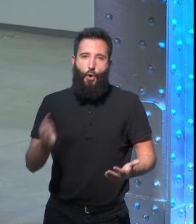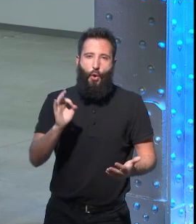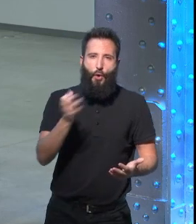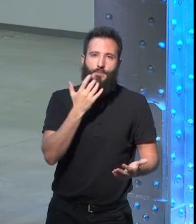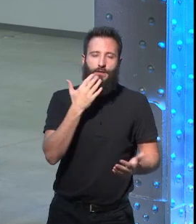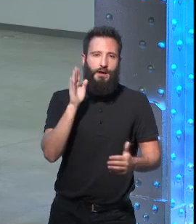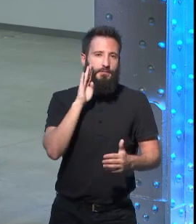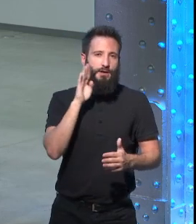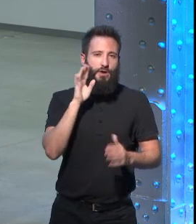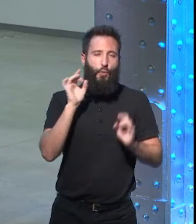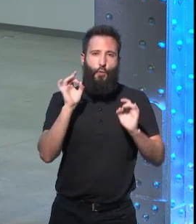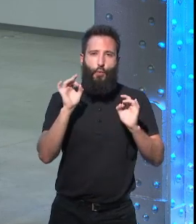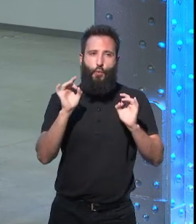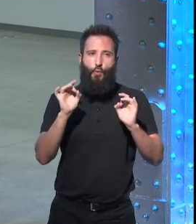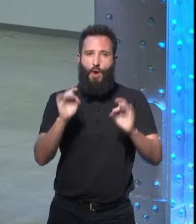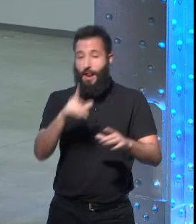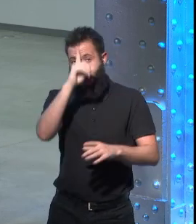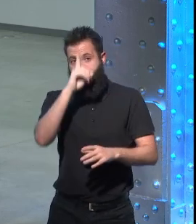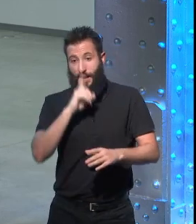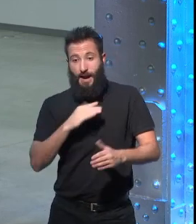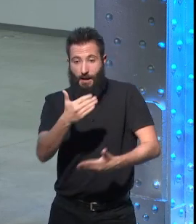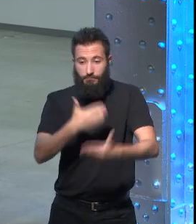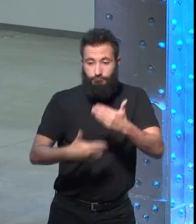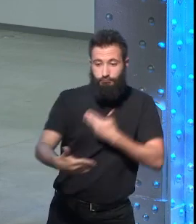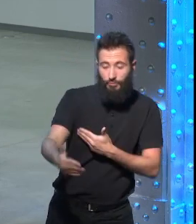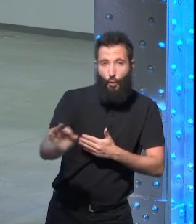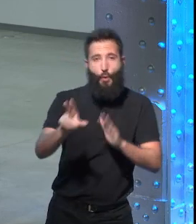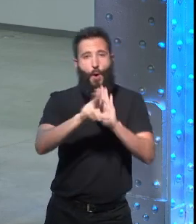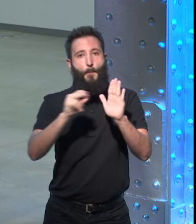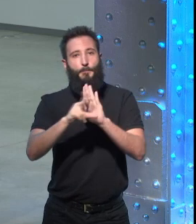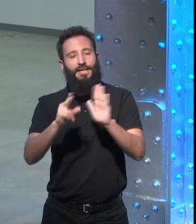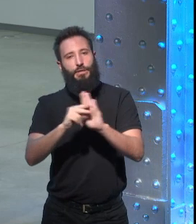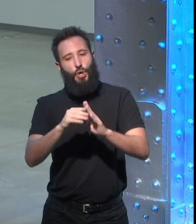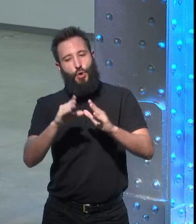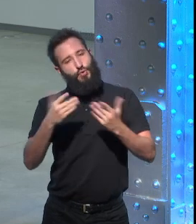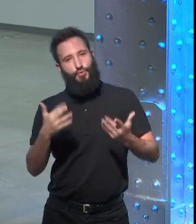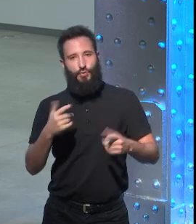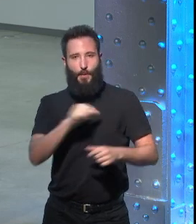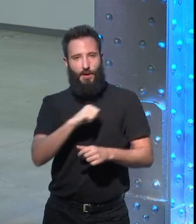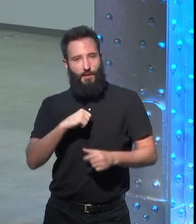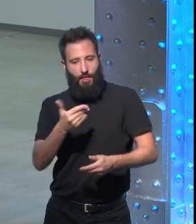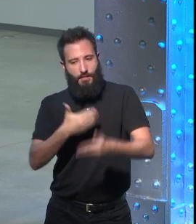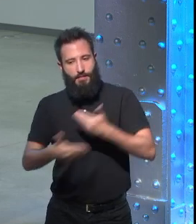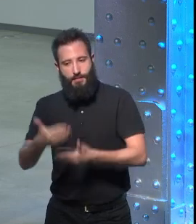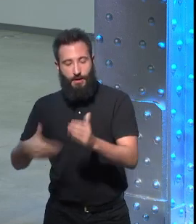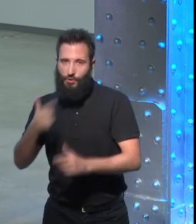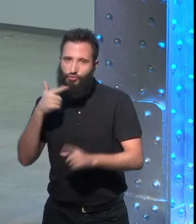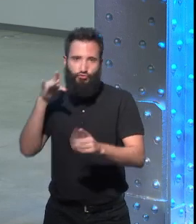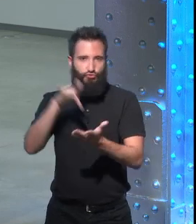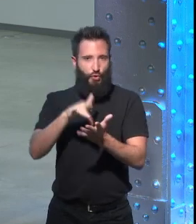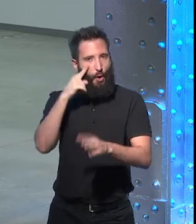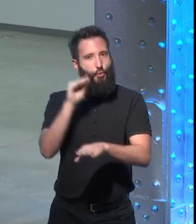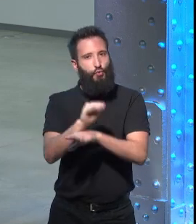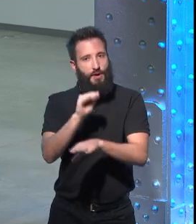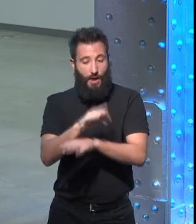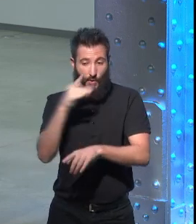O, como he dicho, la compartición de imágenes o vídeos comprometidos. Pues hay que tener mucho cuidado. Es una